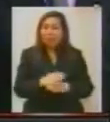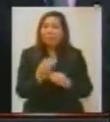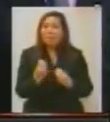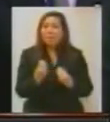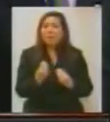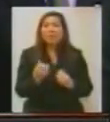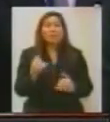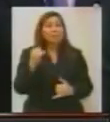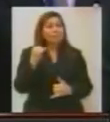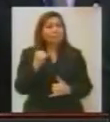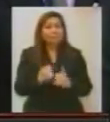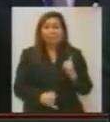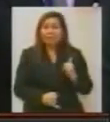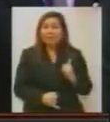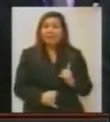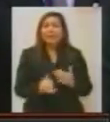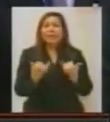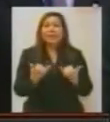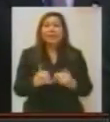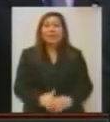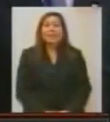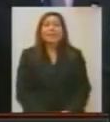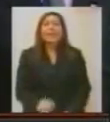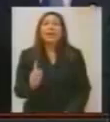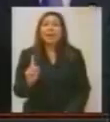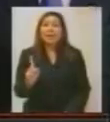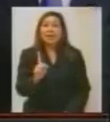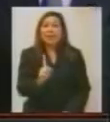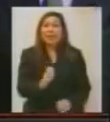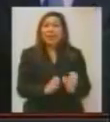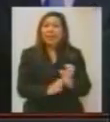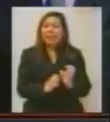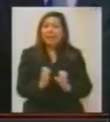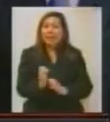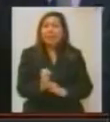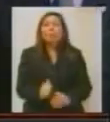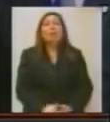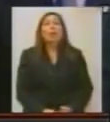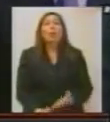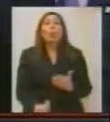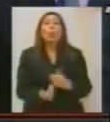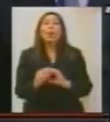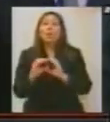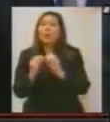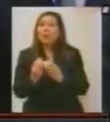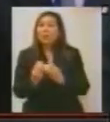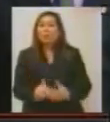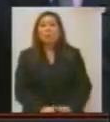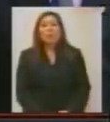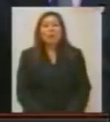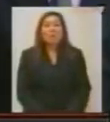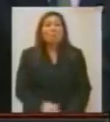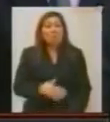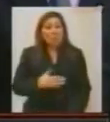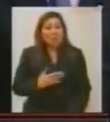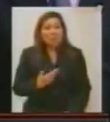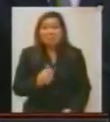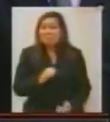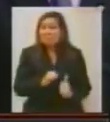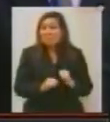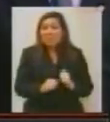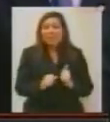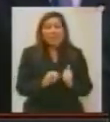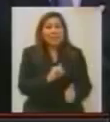porque si rompemos la estructura en cada etapa, con la composición de nuevos grupos parlamentarios, podríamos afectar